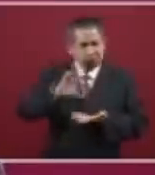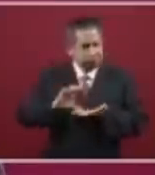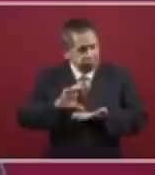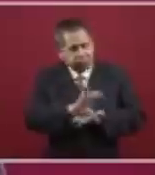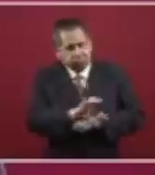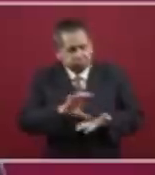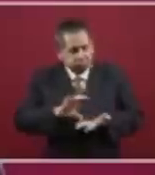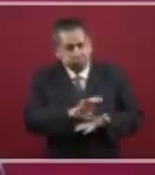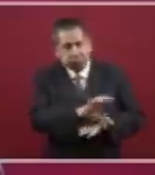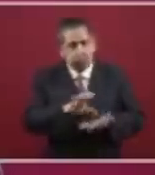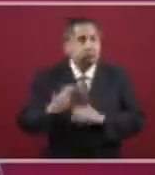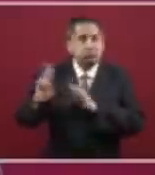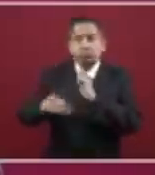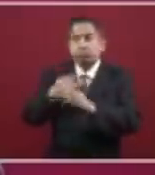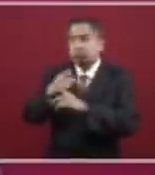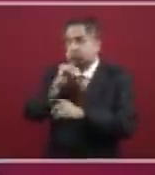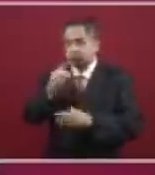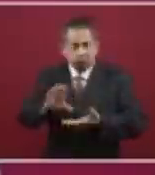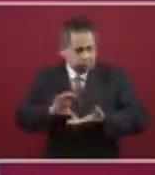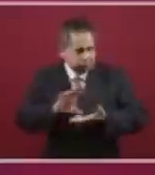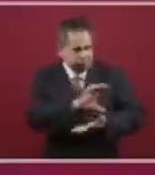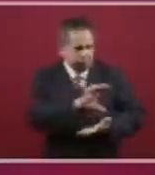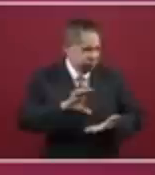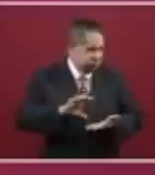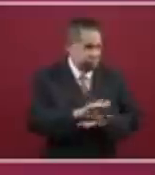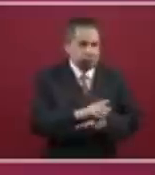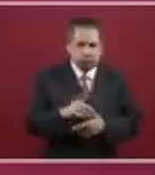en el mundo, ahí sí, sin duda,